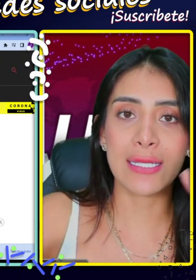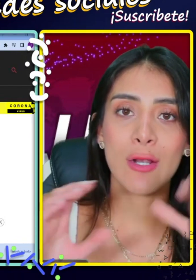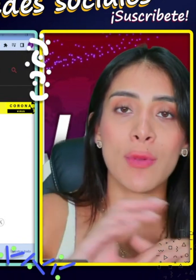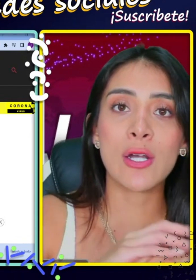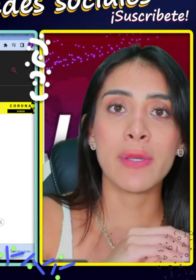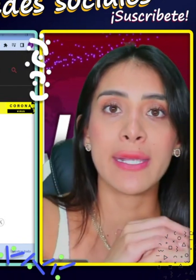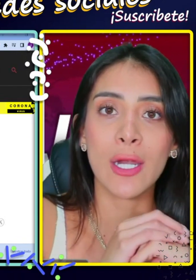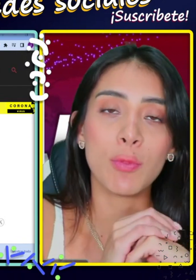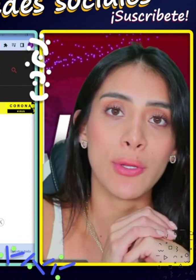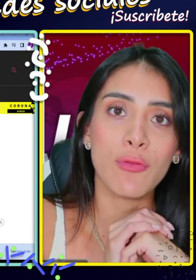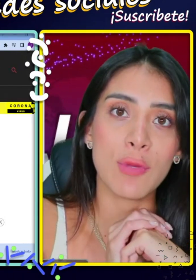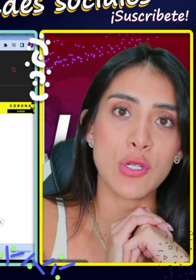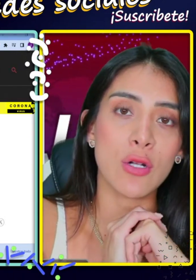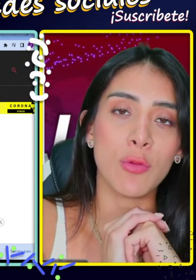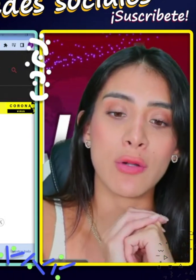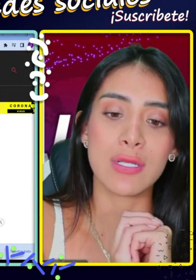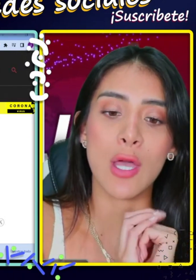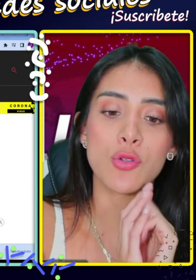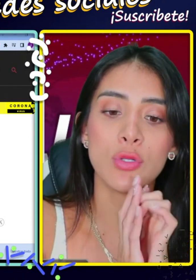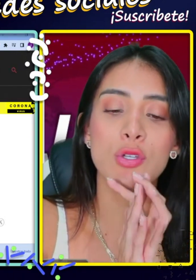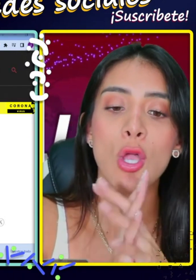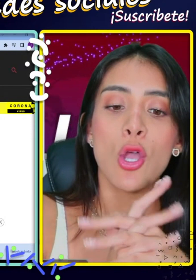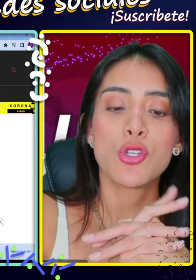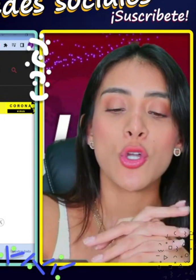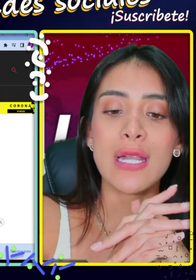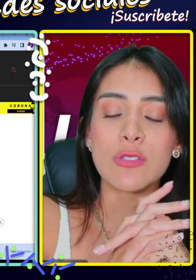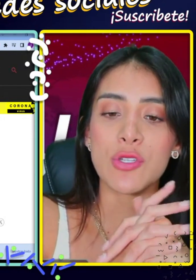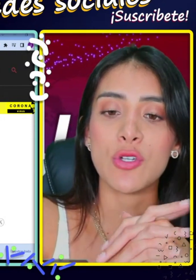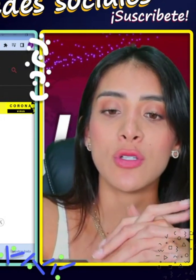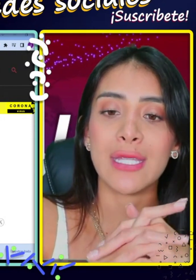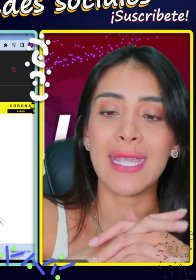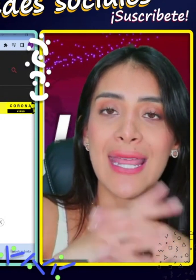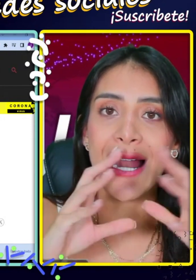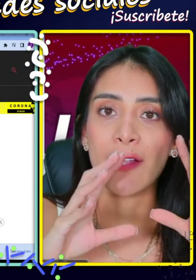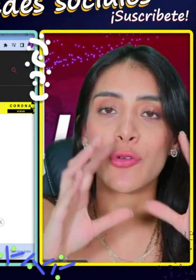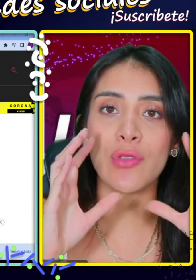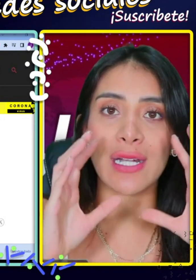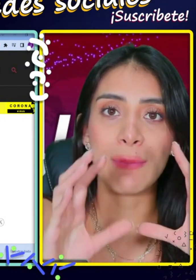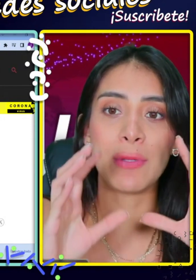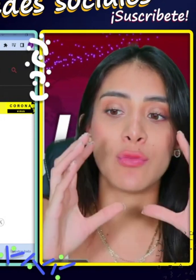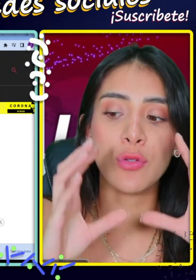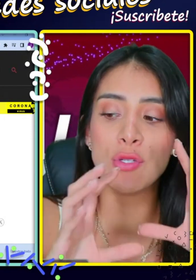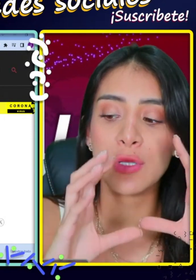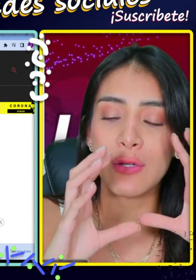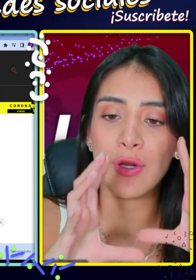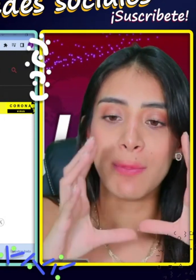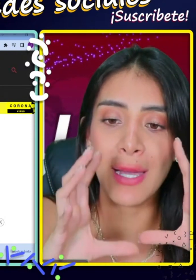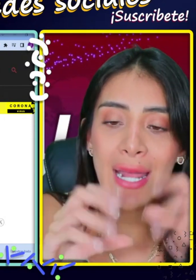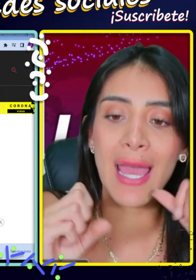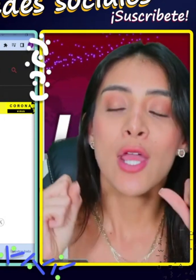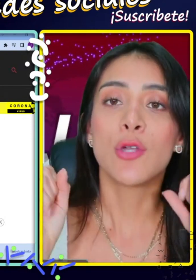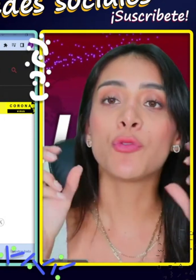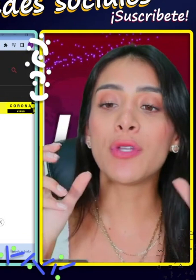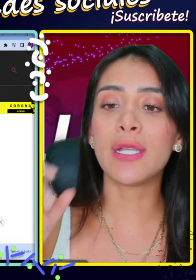constancia de que el gobierno mexicano pidió información al gobierno de Estados Unidos sobre la situación del acto de Rápido y Furioso, que fue